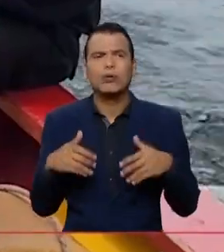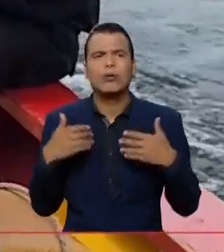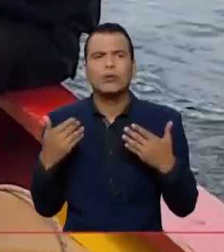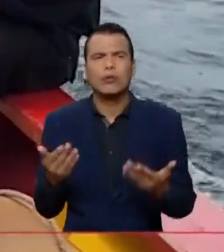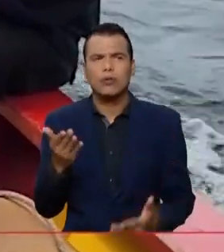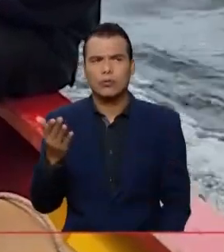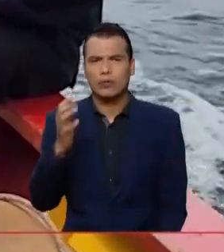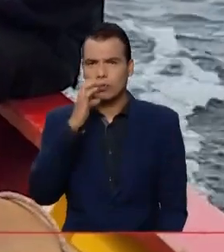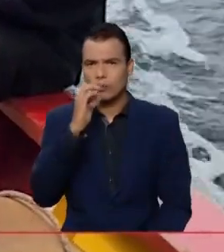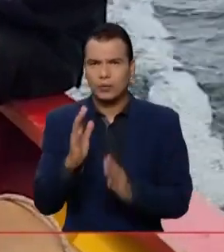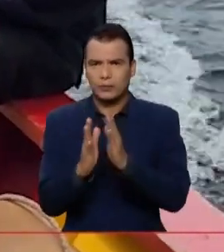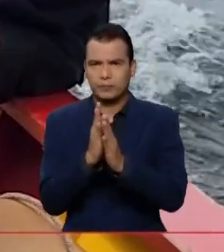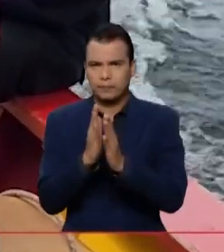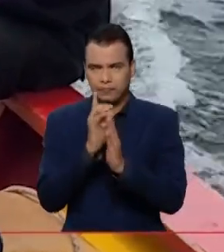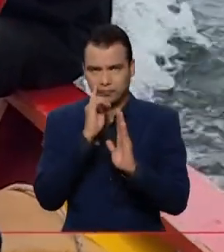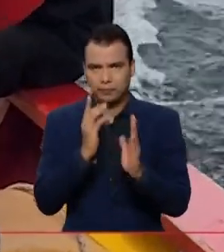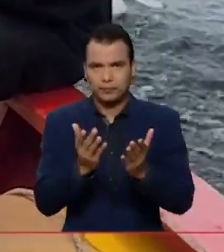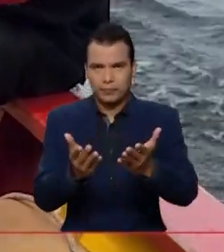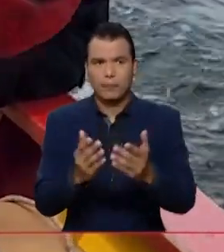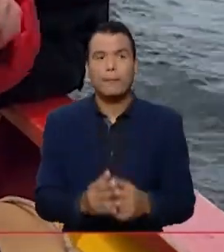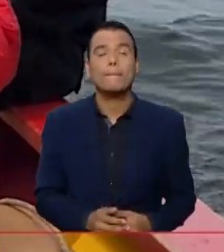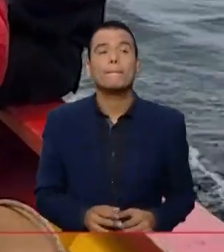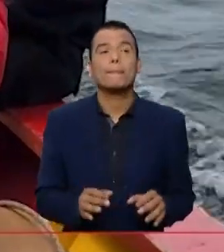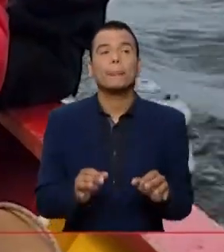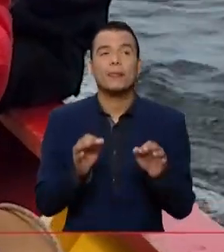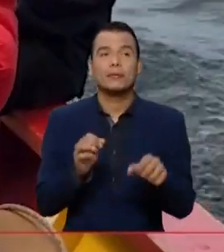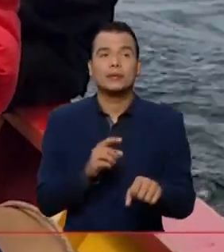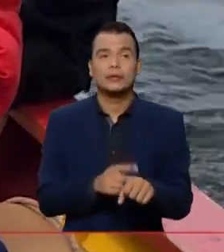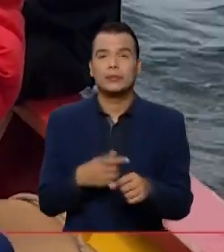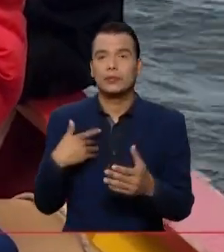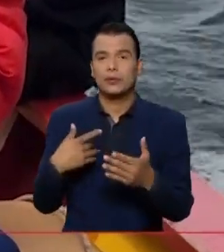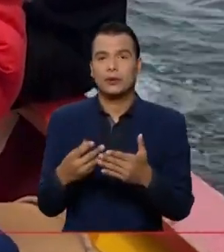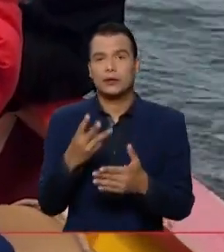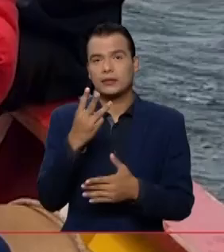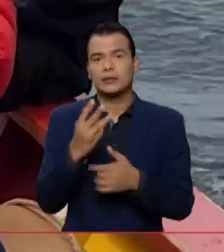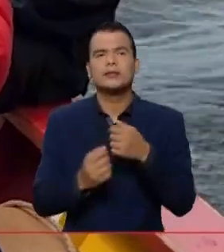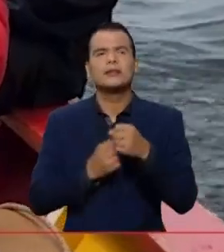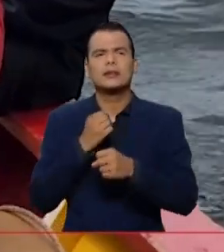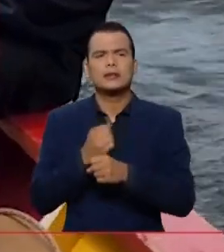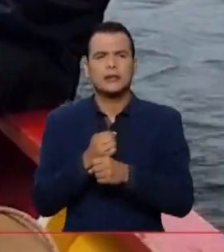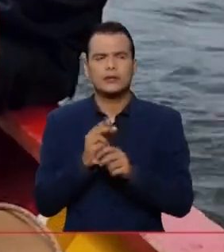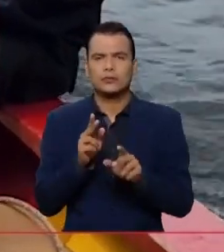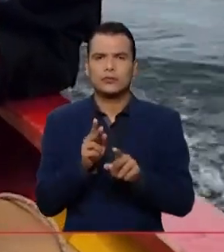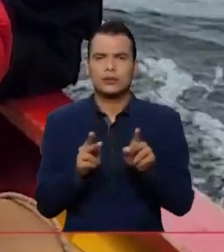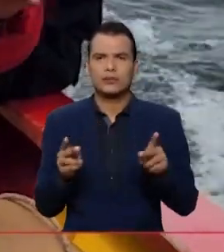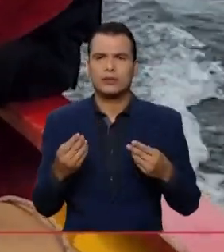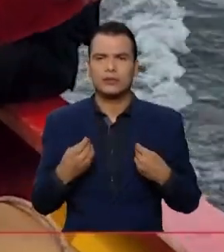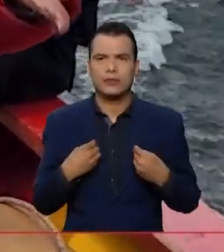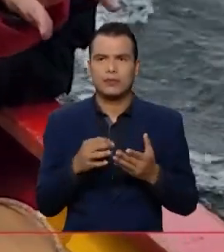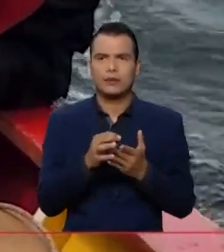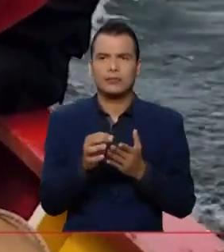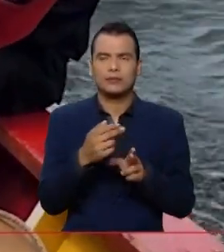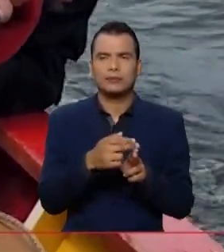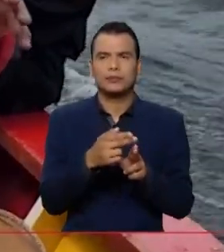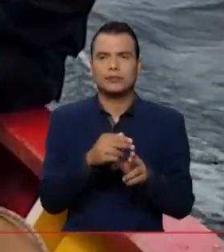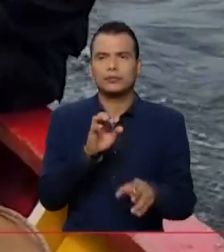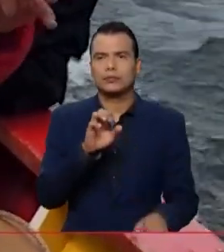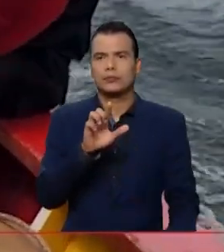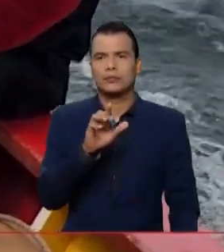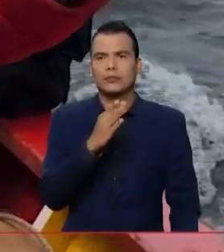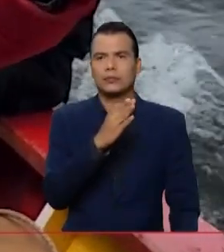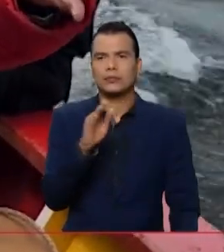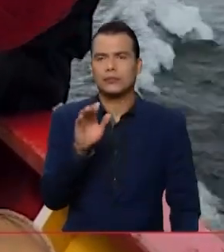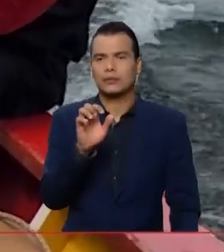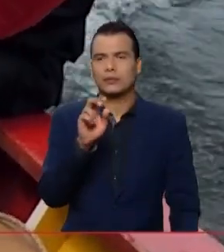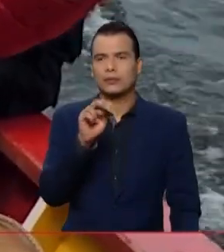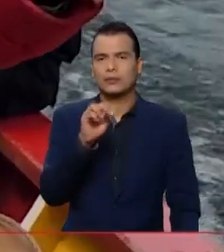Una crítica situación enfrentan desde hace 3 años los habitantes del corregimiento del Encano, donde está localizado